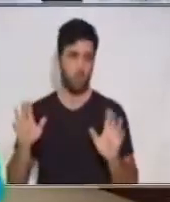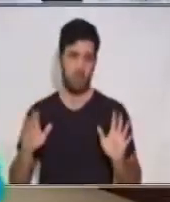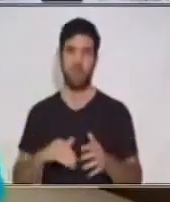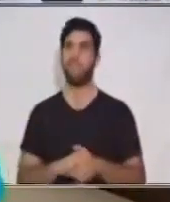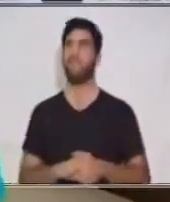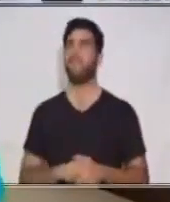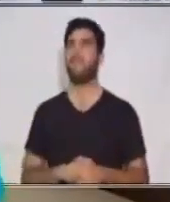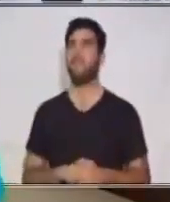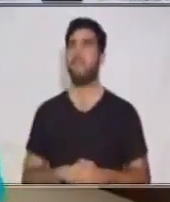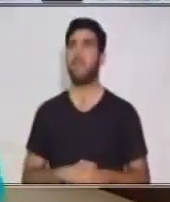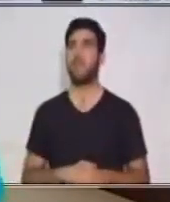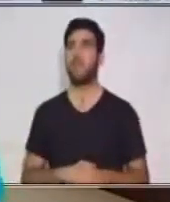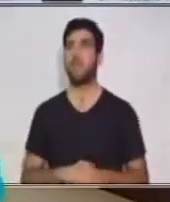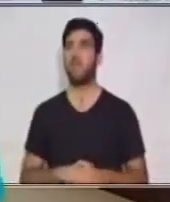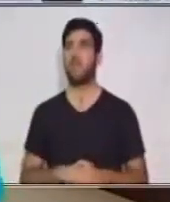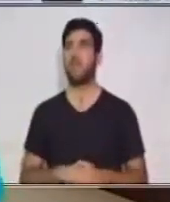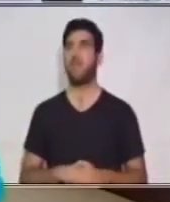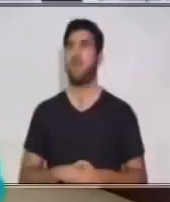como artículos